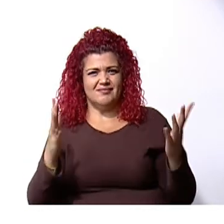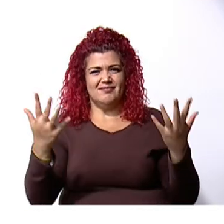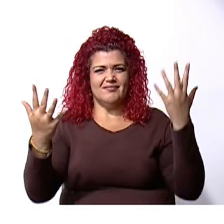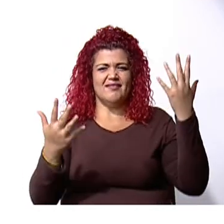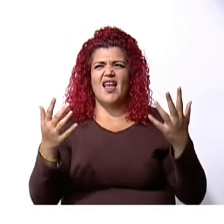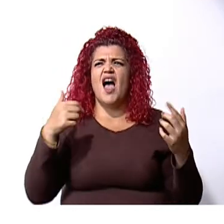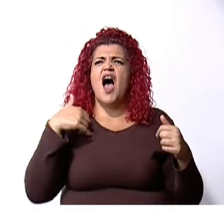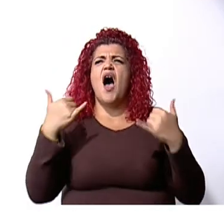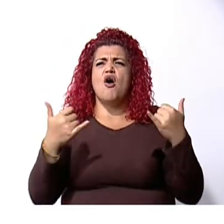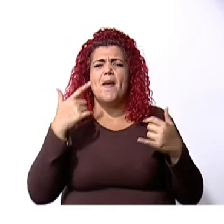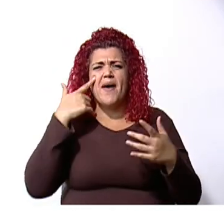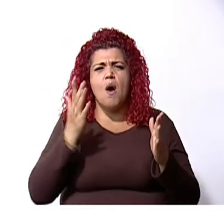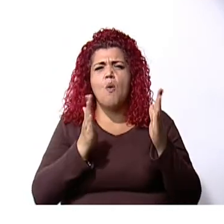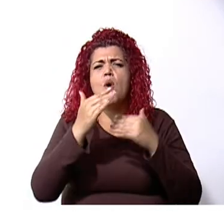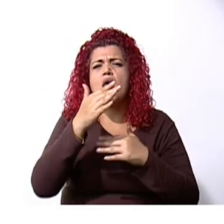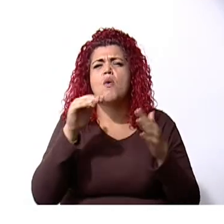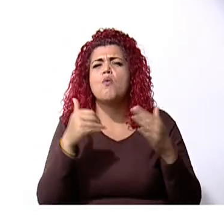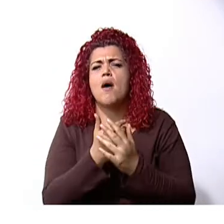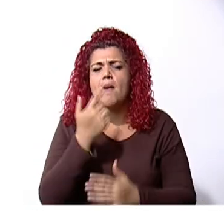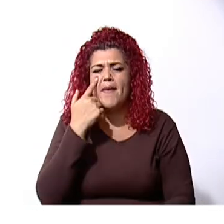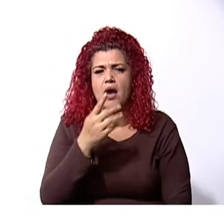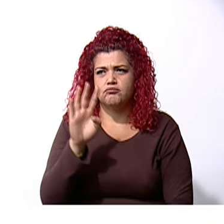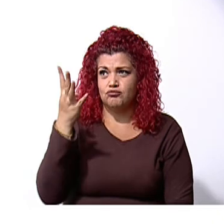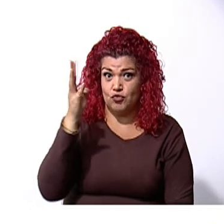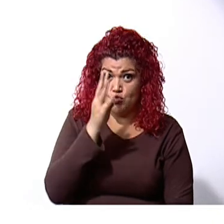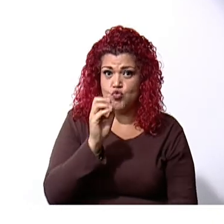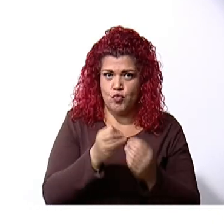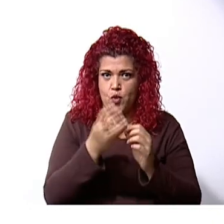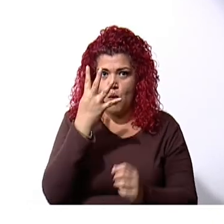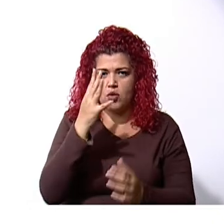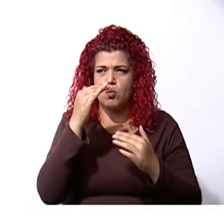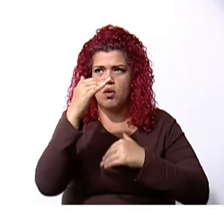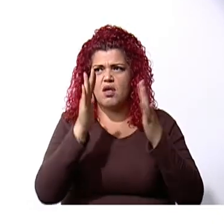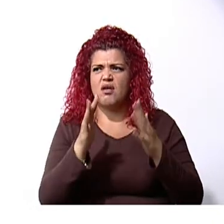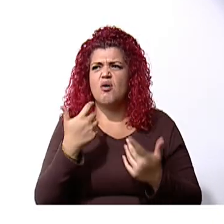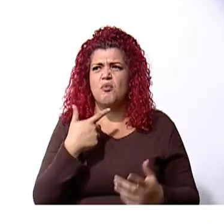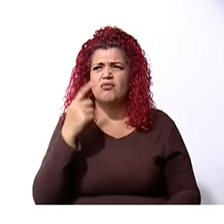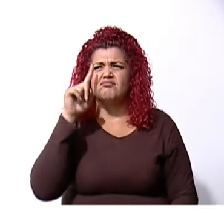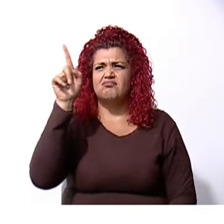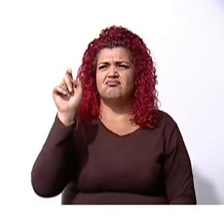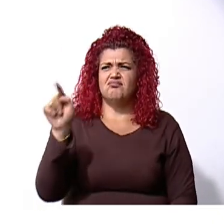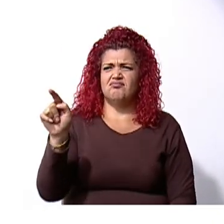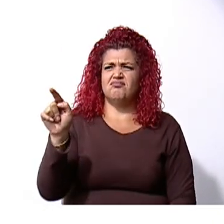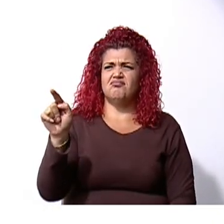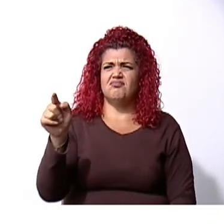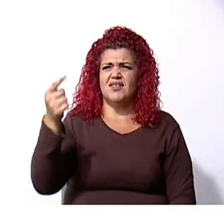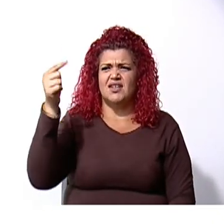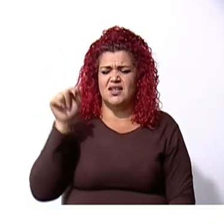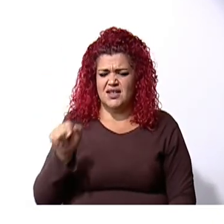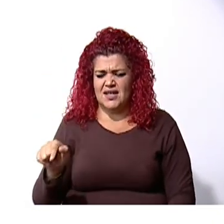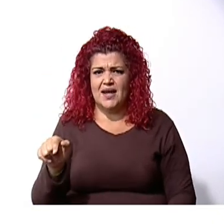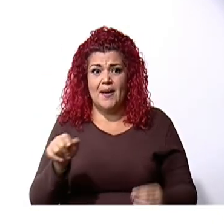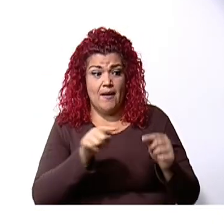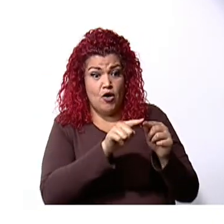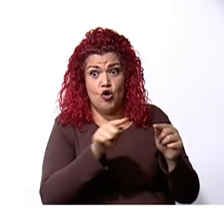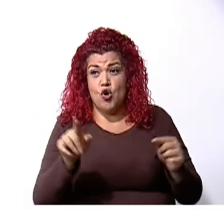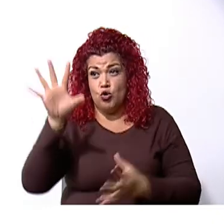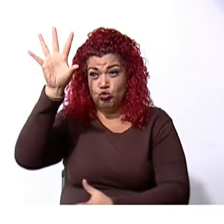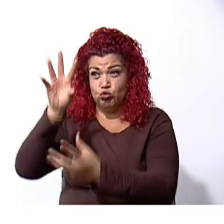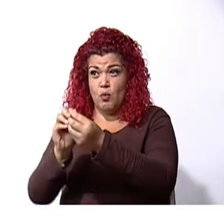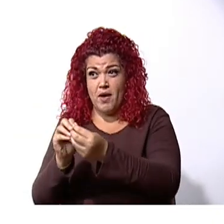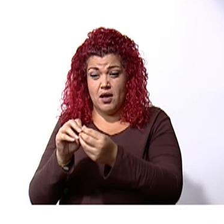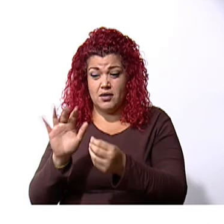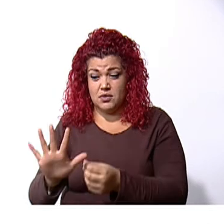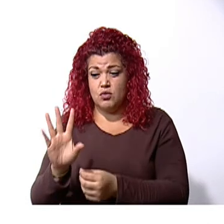¿Cómo lo podemos hacer? ¿Cómo lo podríamos hacer? A ver, les doy unos segunditos para que